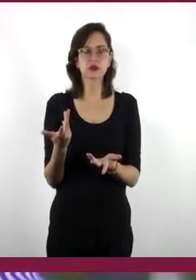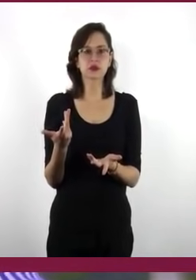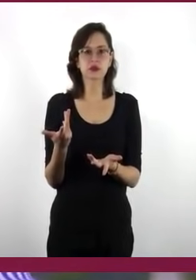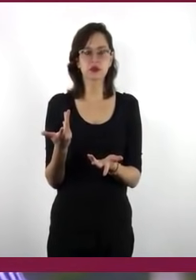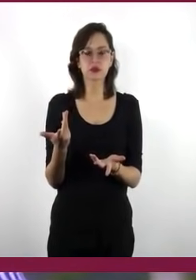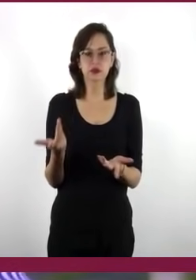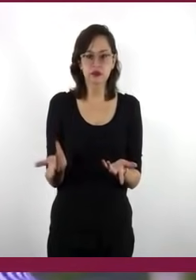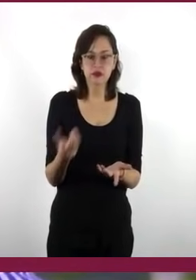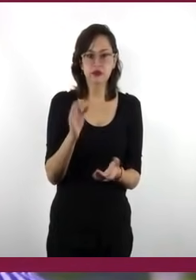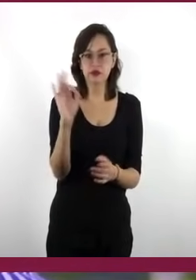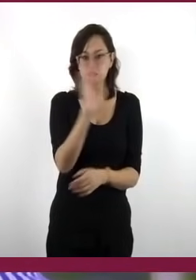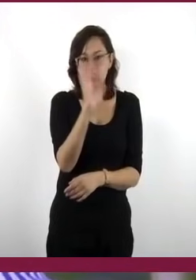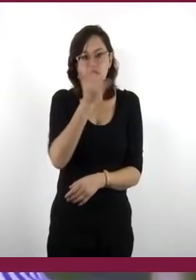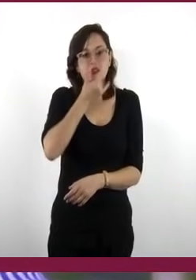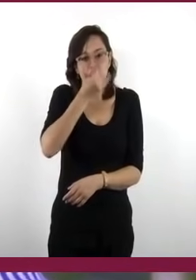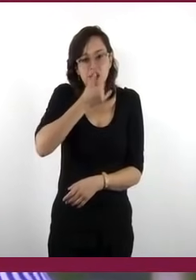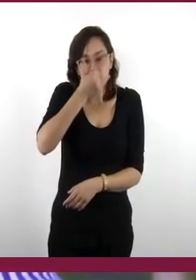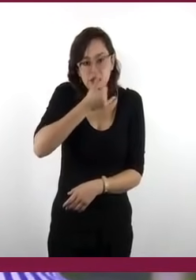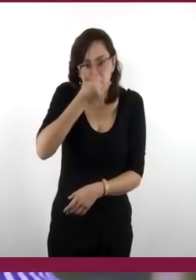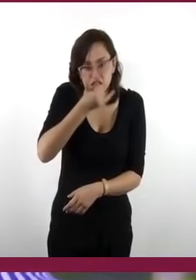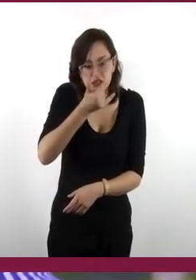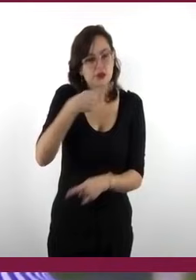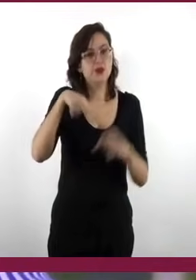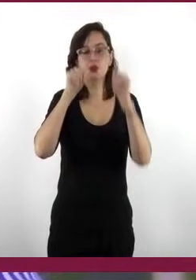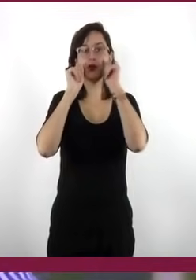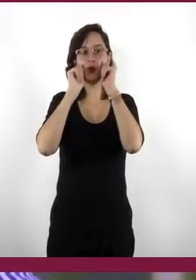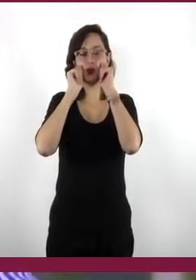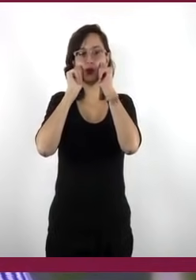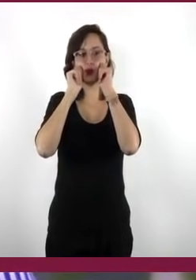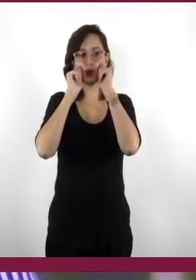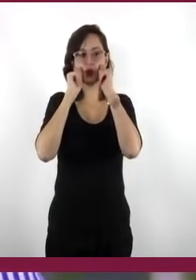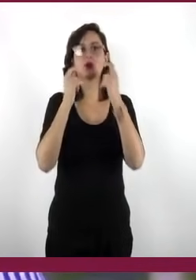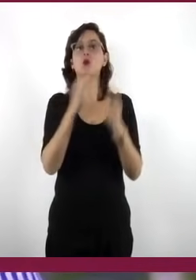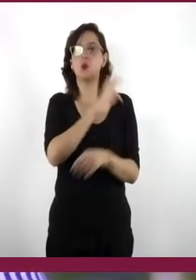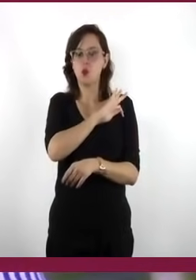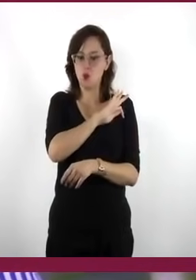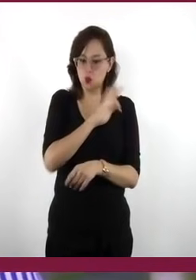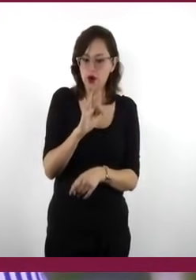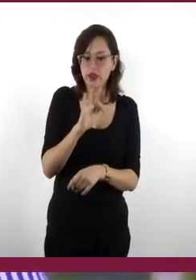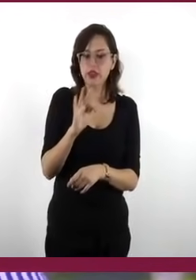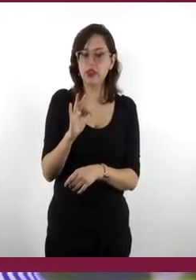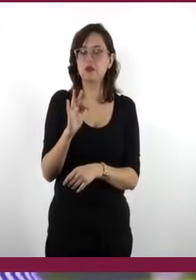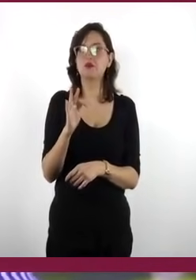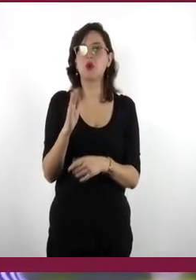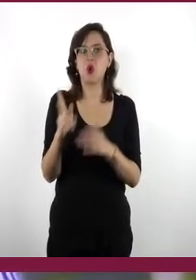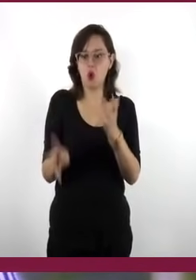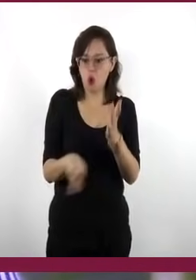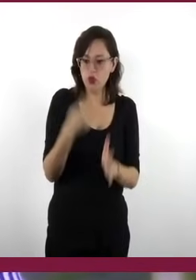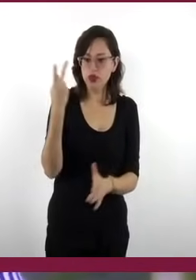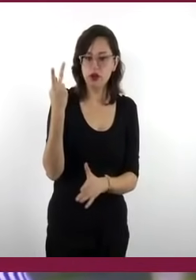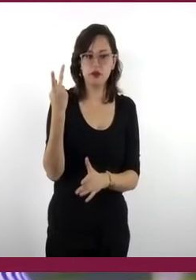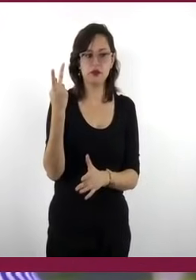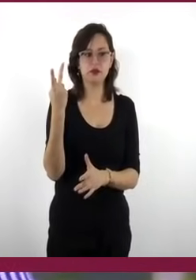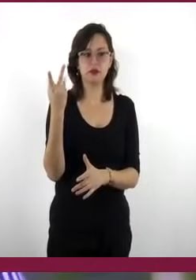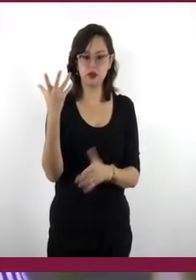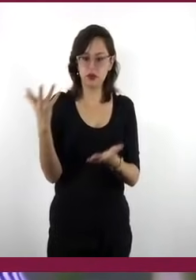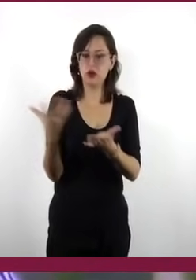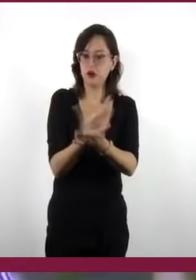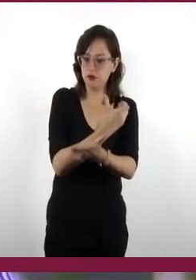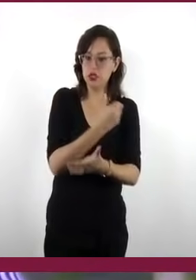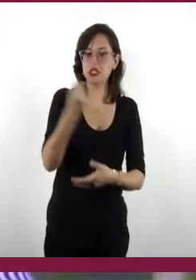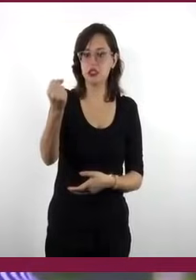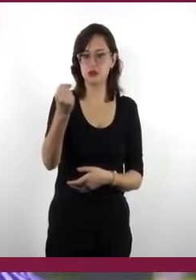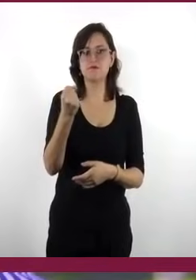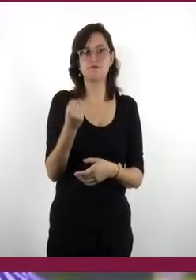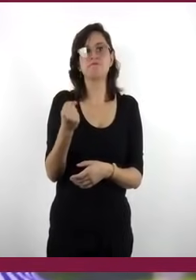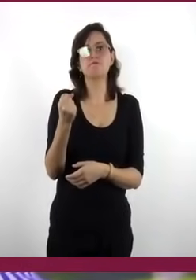aunque haya cometido un pequeño error, puede cometer un pequeño, gran... Este... Loro. Loro. Loro.